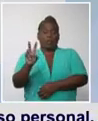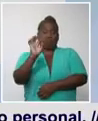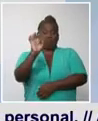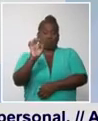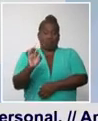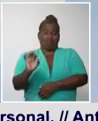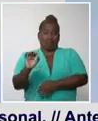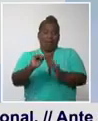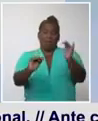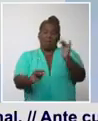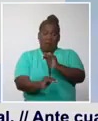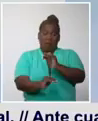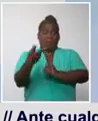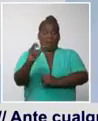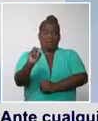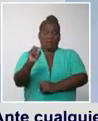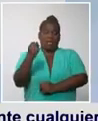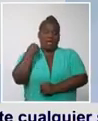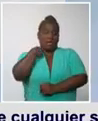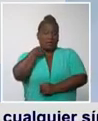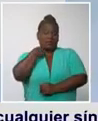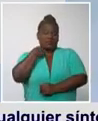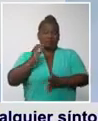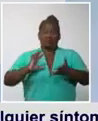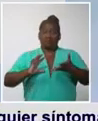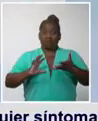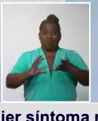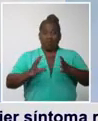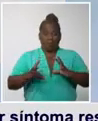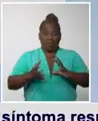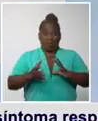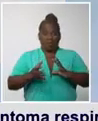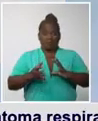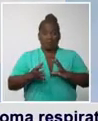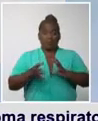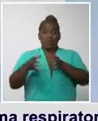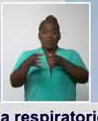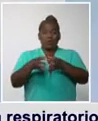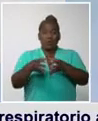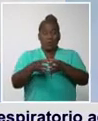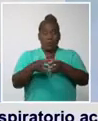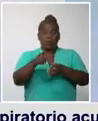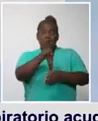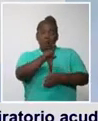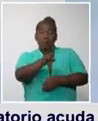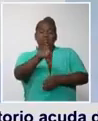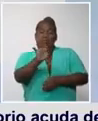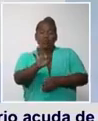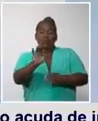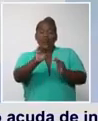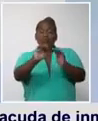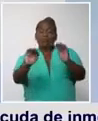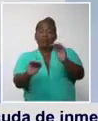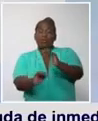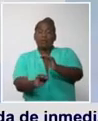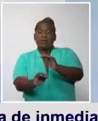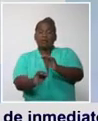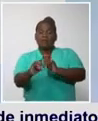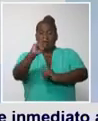menores de 20 años. Más complicados que de 18 y menos años de edad, edades